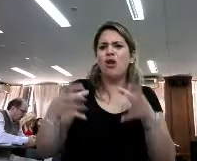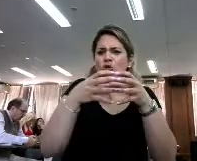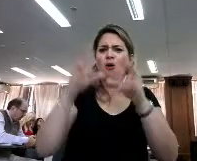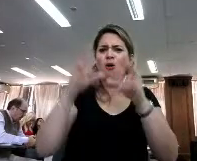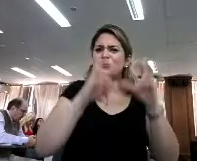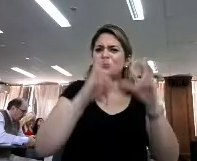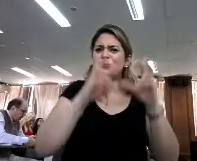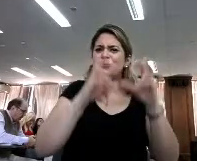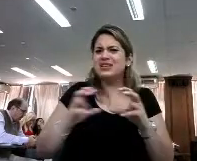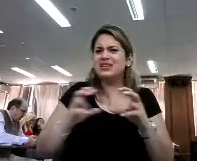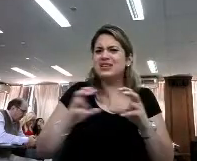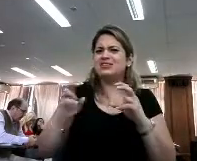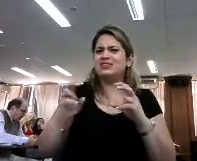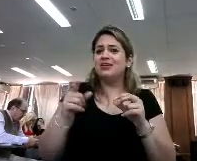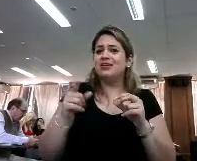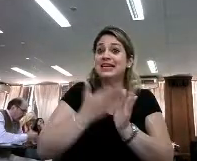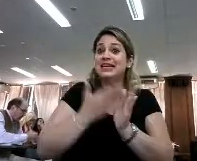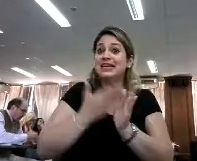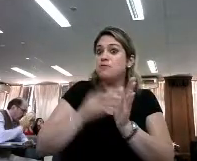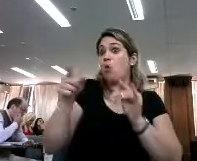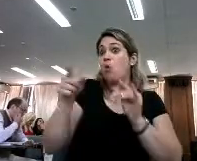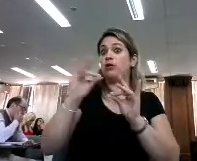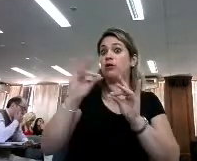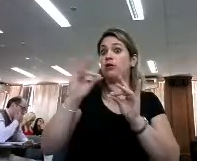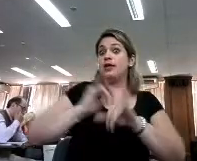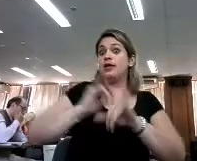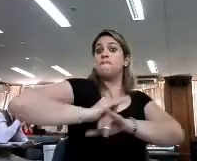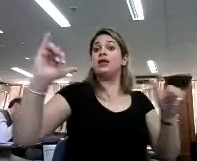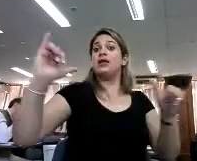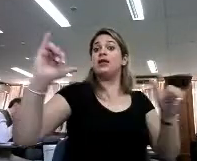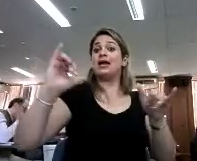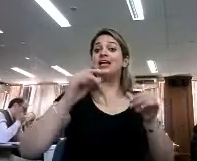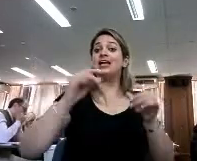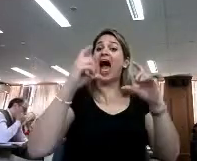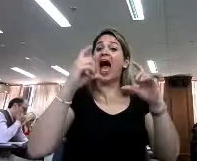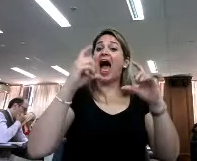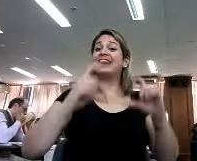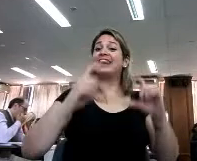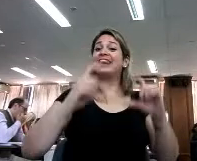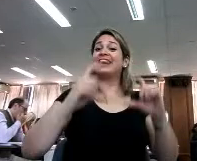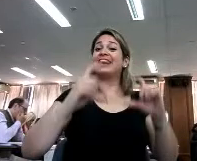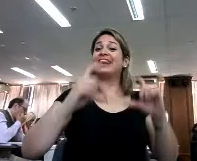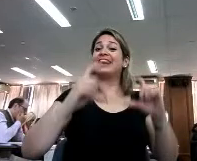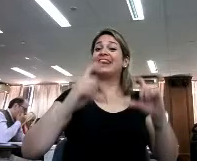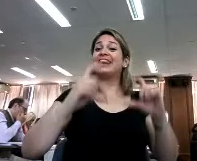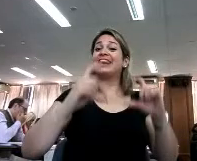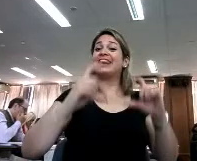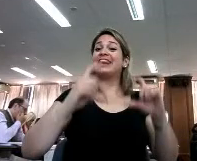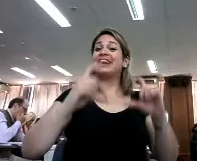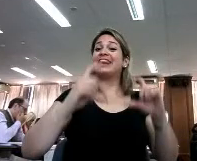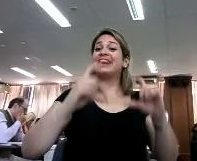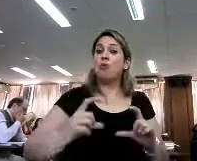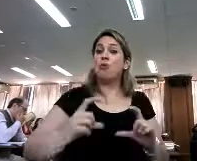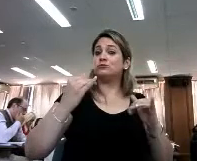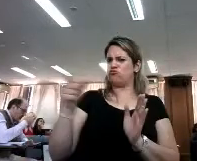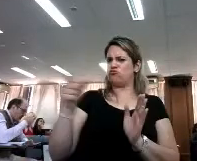investigación y tomar tu obra y publicar diferentes artículos, ¿para qué te voy a citar si ya no es tu